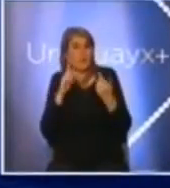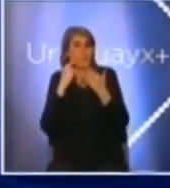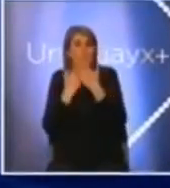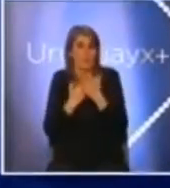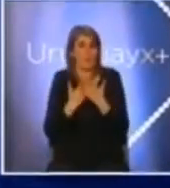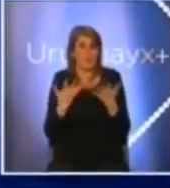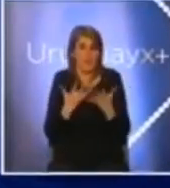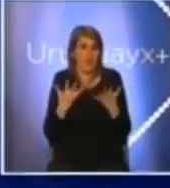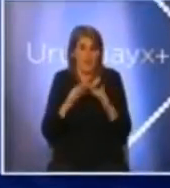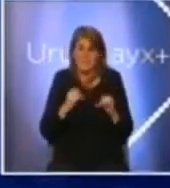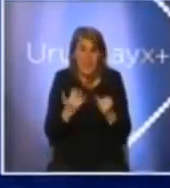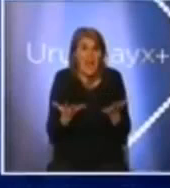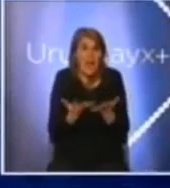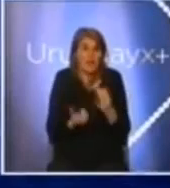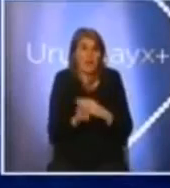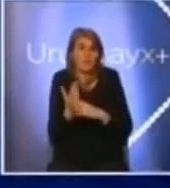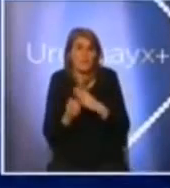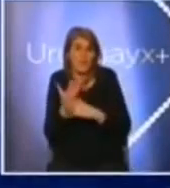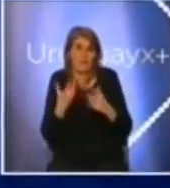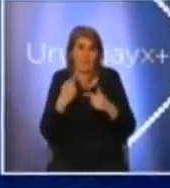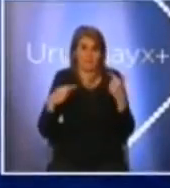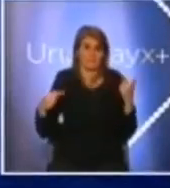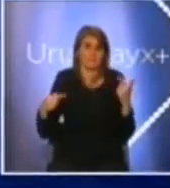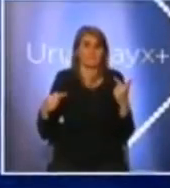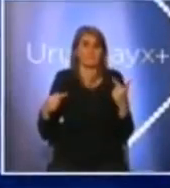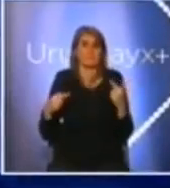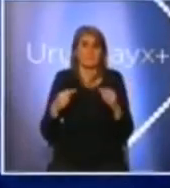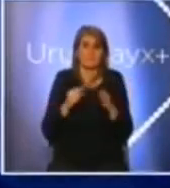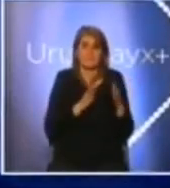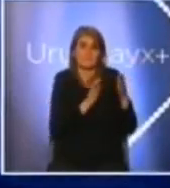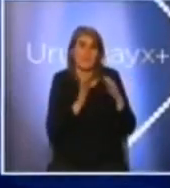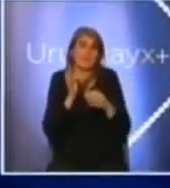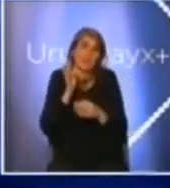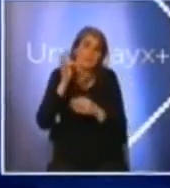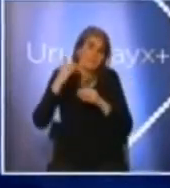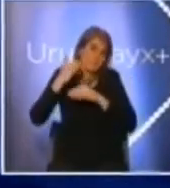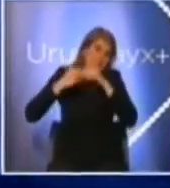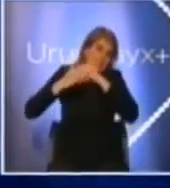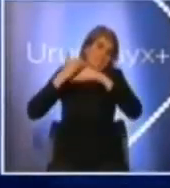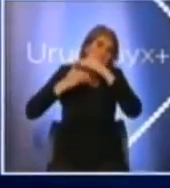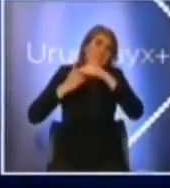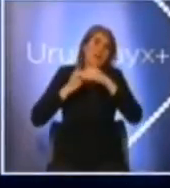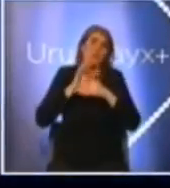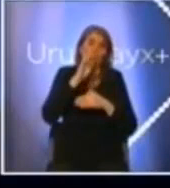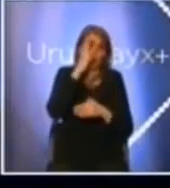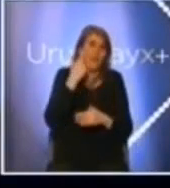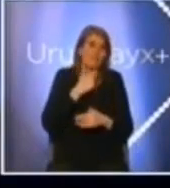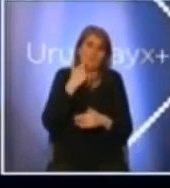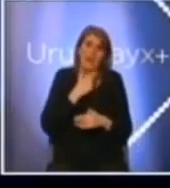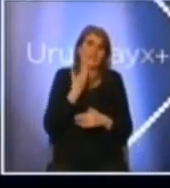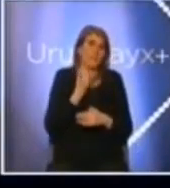ya están surgiendo. En el camino al desarrollo, Creemos nosotros que el Uruguay deberá recorrer caminos de